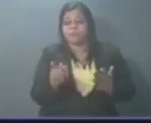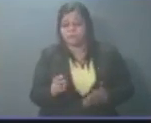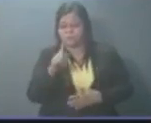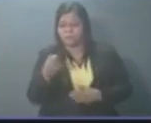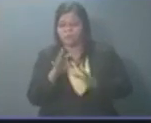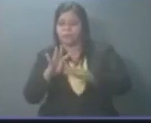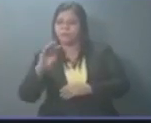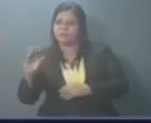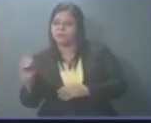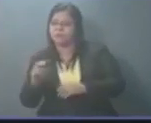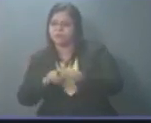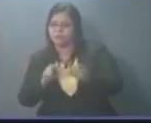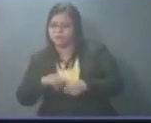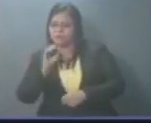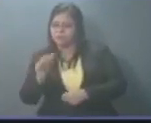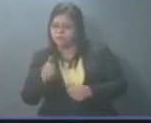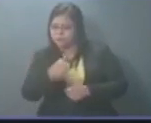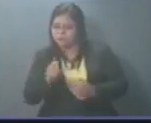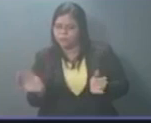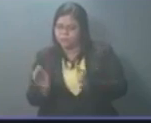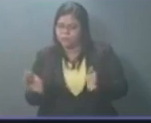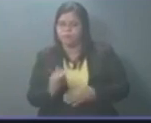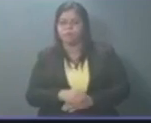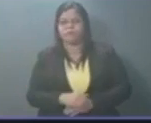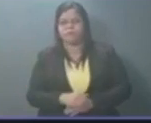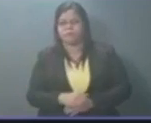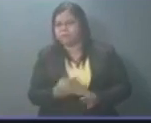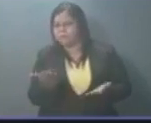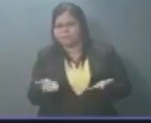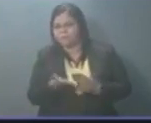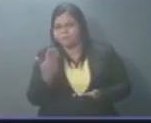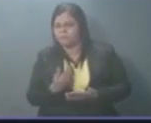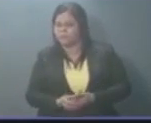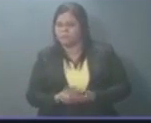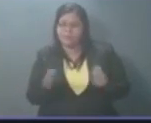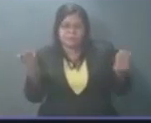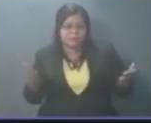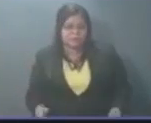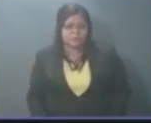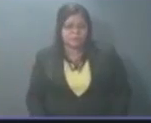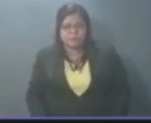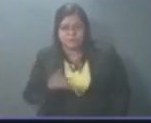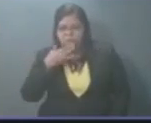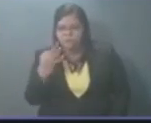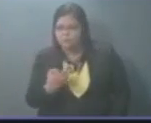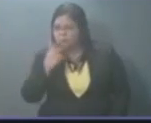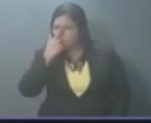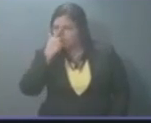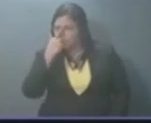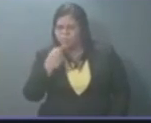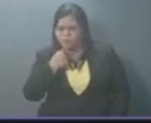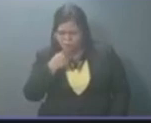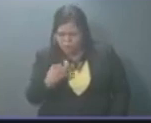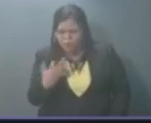microbús, adicionalmente al pago del subsidio. Hombre, esto realmente es